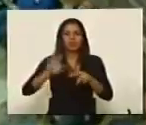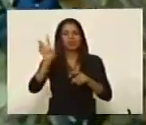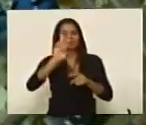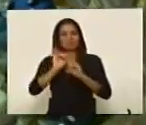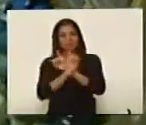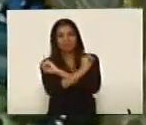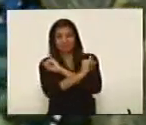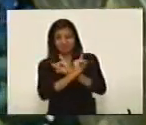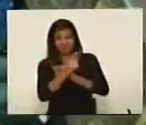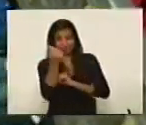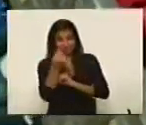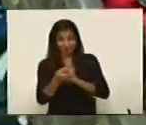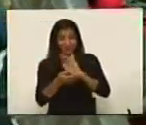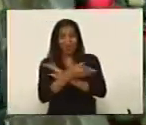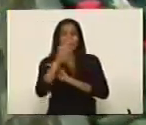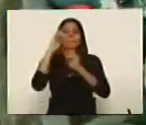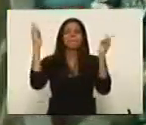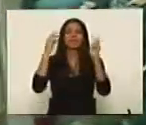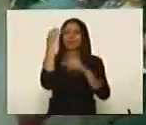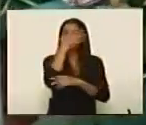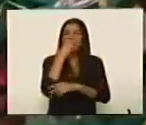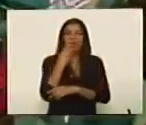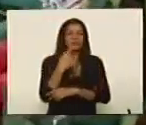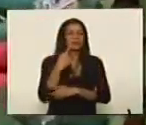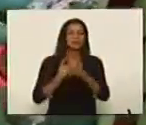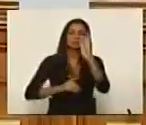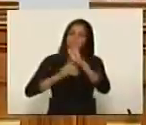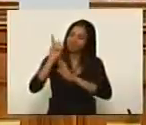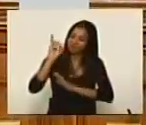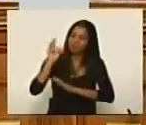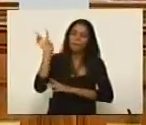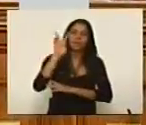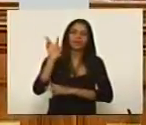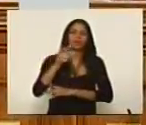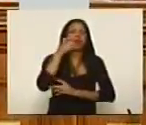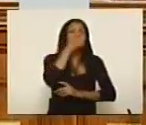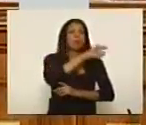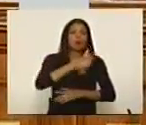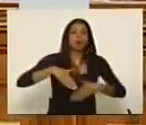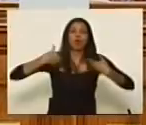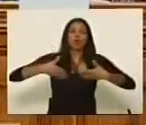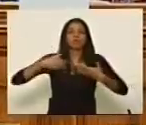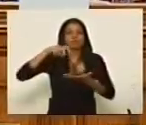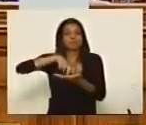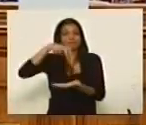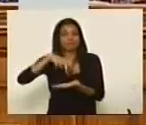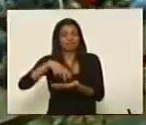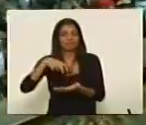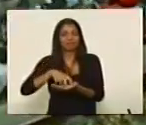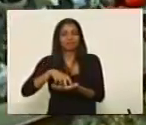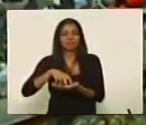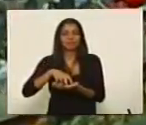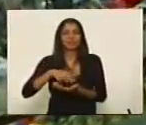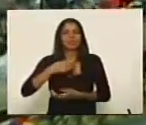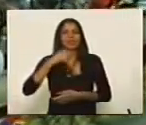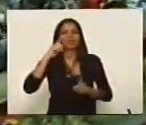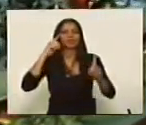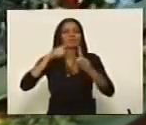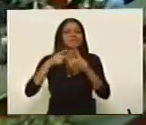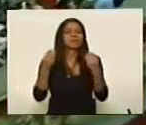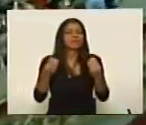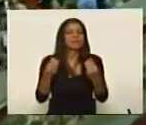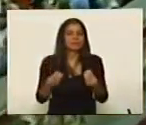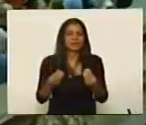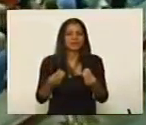más hermosa que va a tributar a la alegría y la esperanza del pueblo venezolano. Es el centro crial que permite reencontrar los